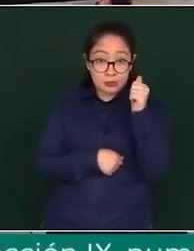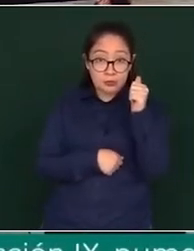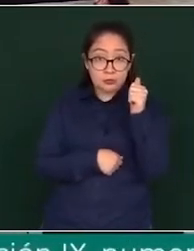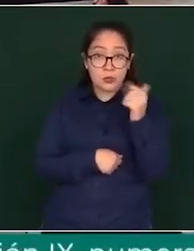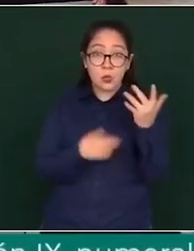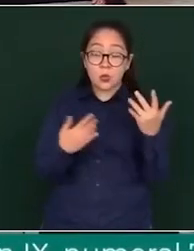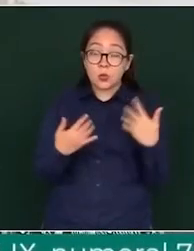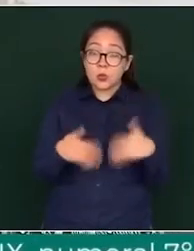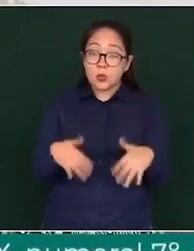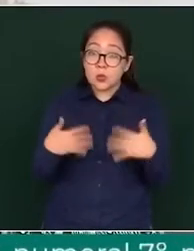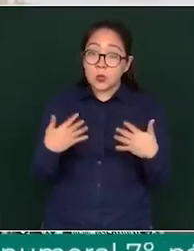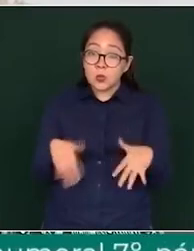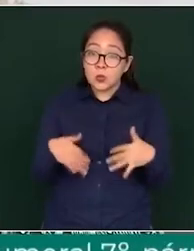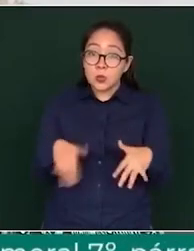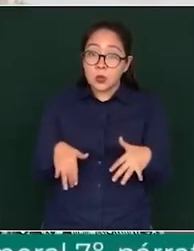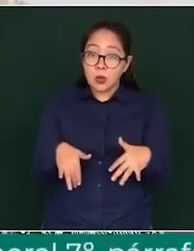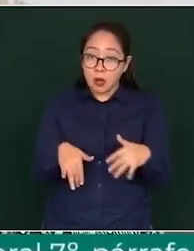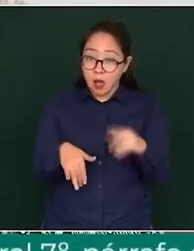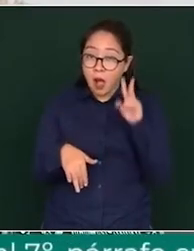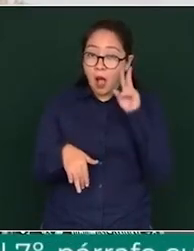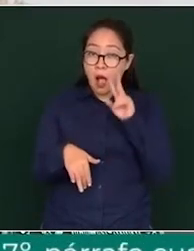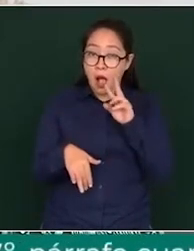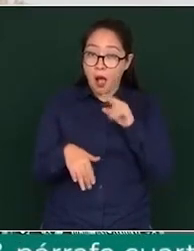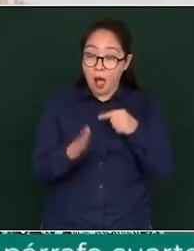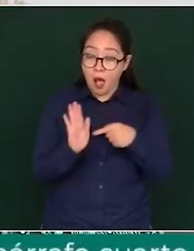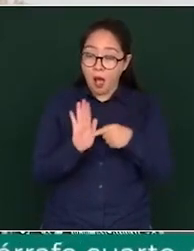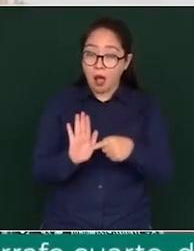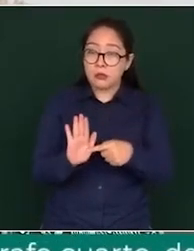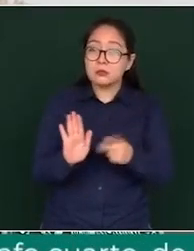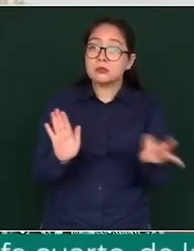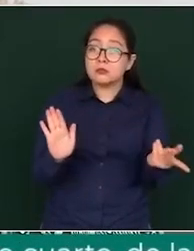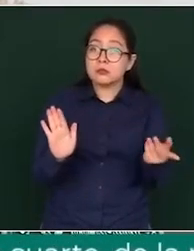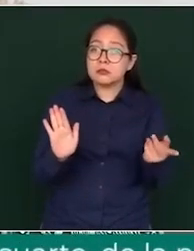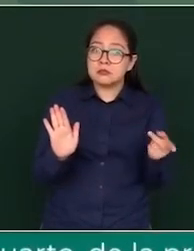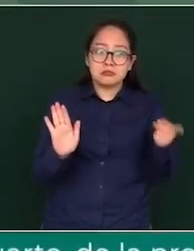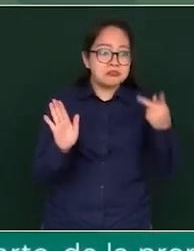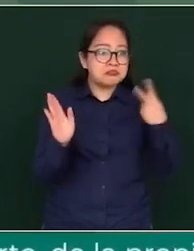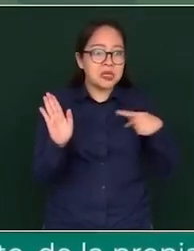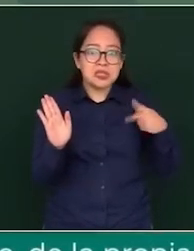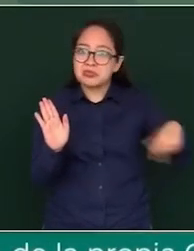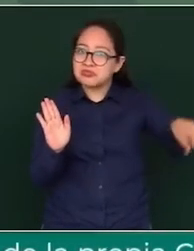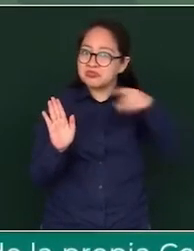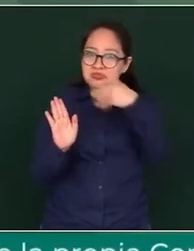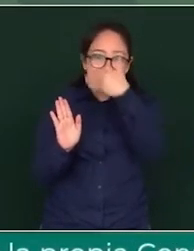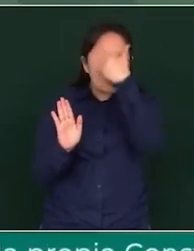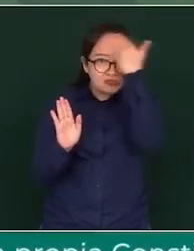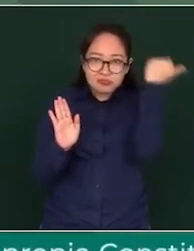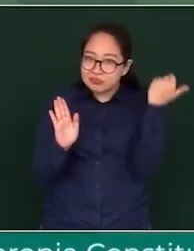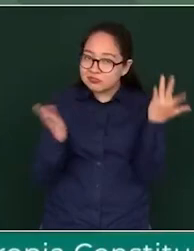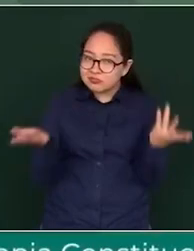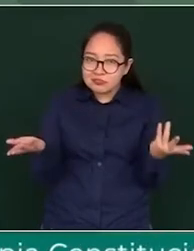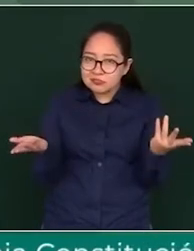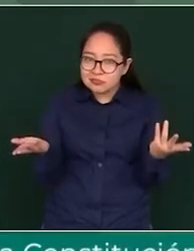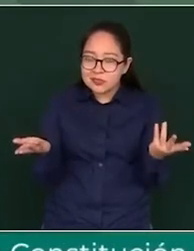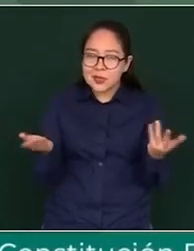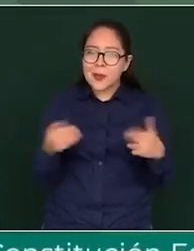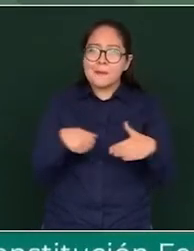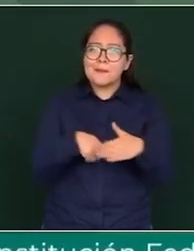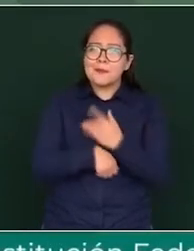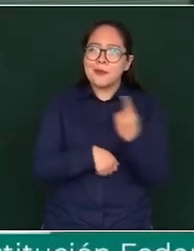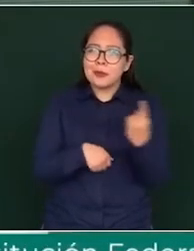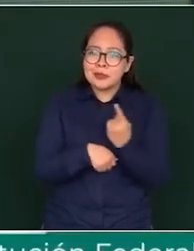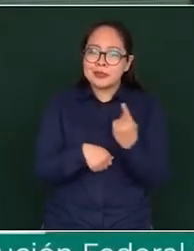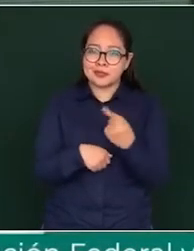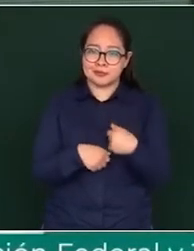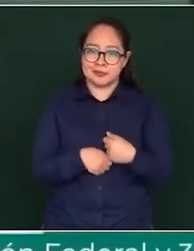la mayoría de la gente no sabe, porque el INE está actuando